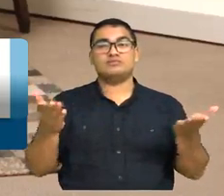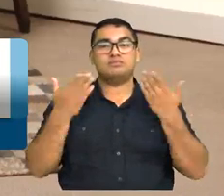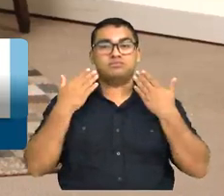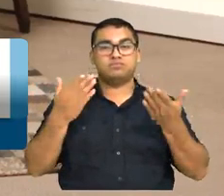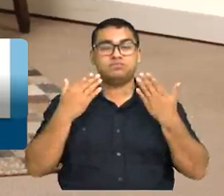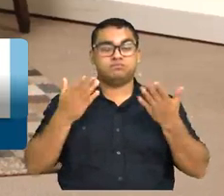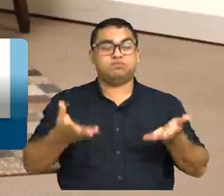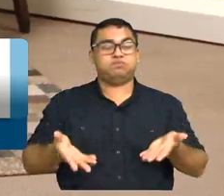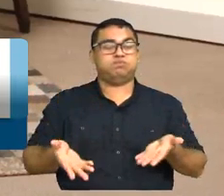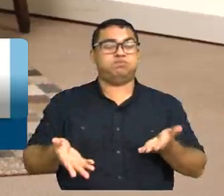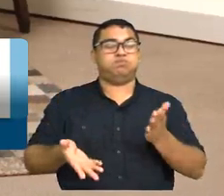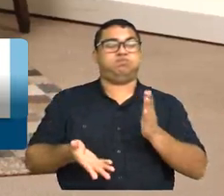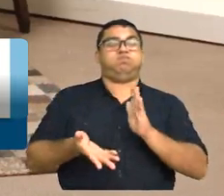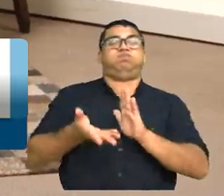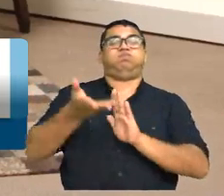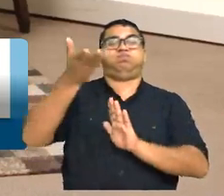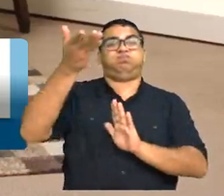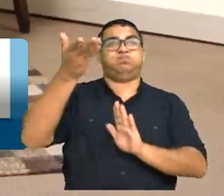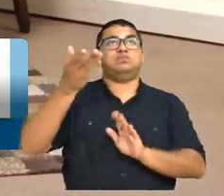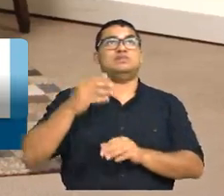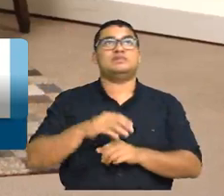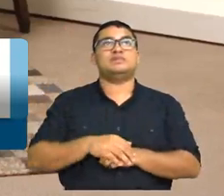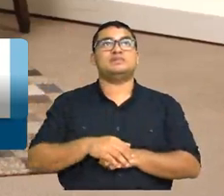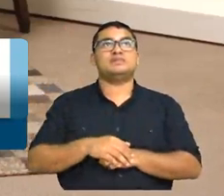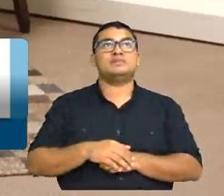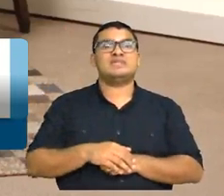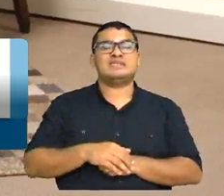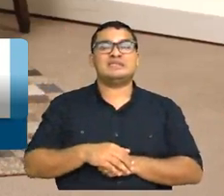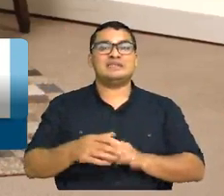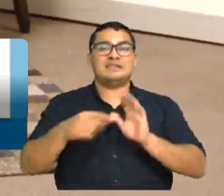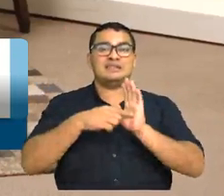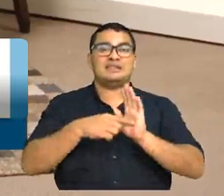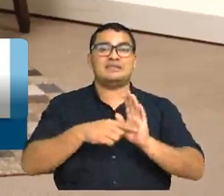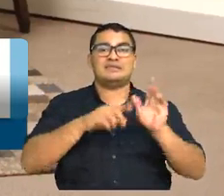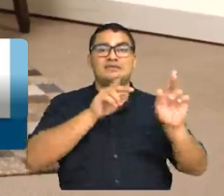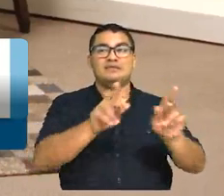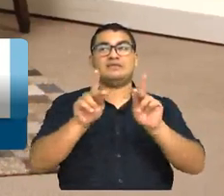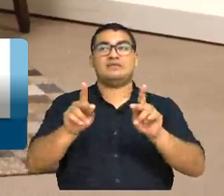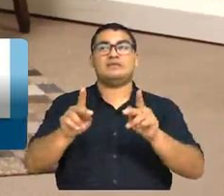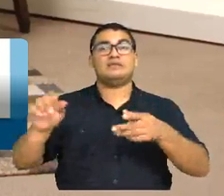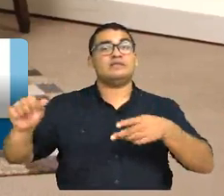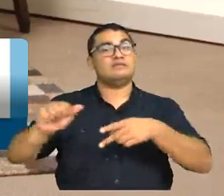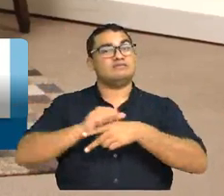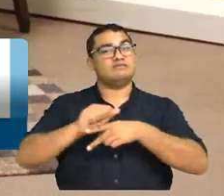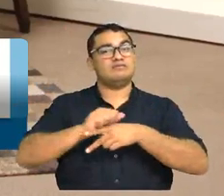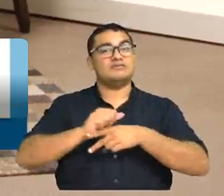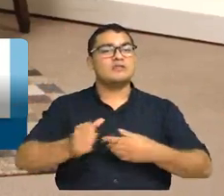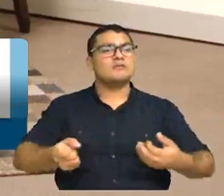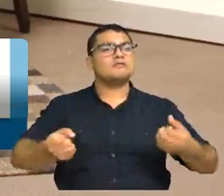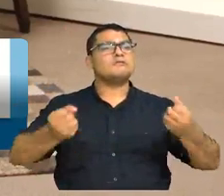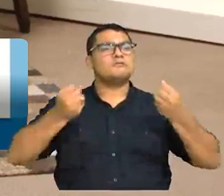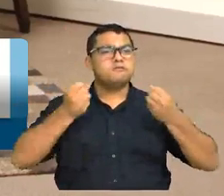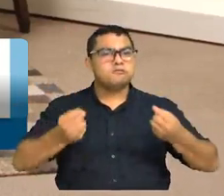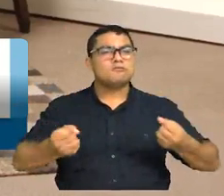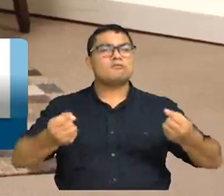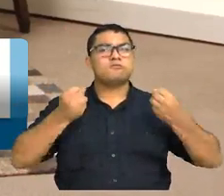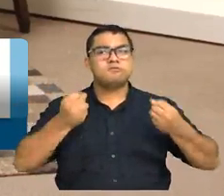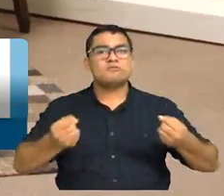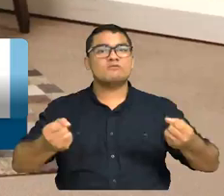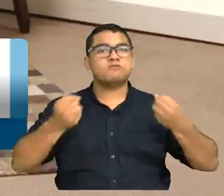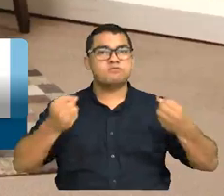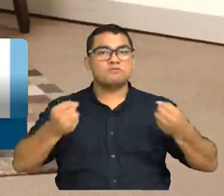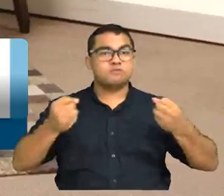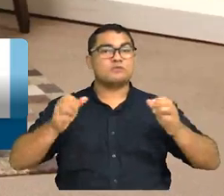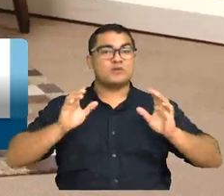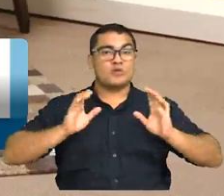son altas. Otra cosa que sucede es que al hacer ese ejercicio exhaustivamente, hay un aumento de la